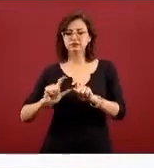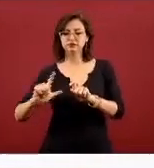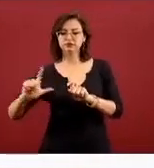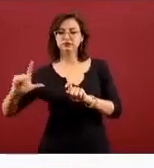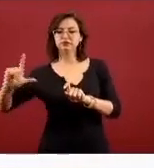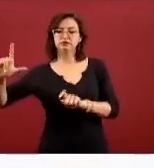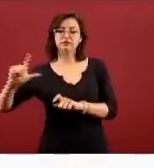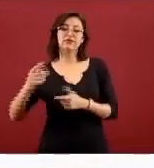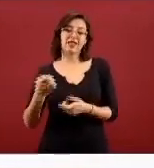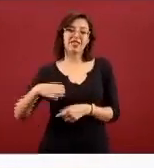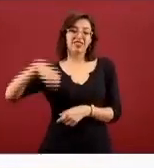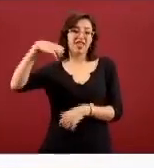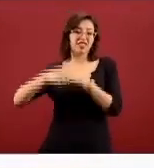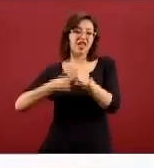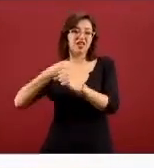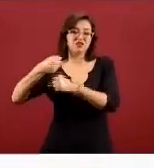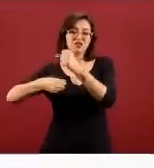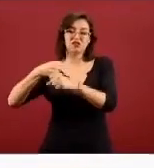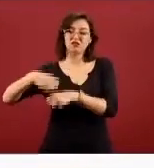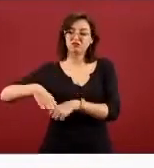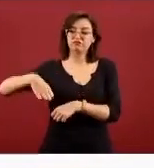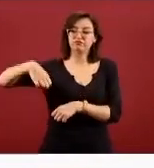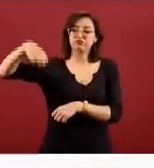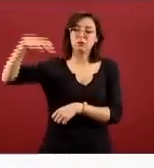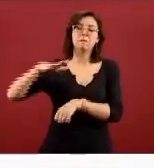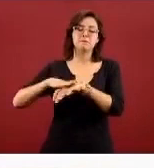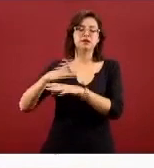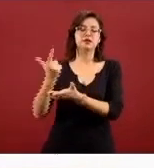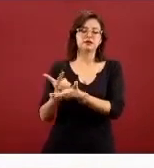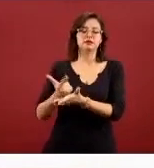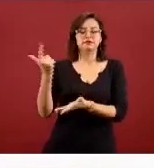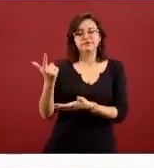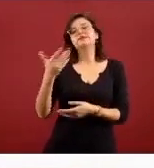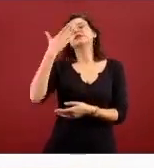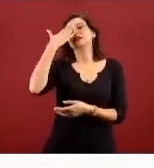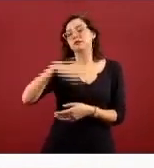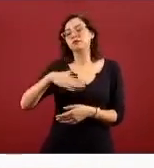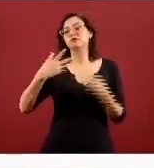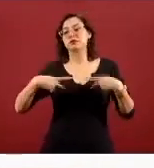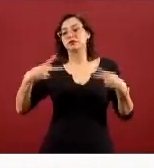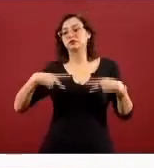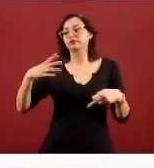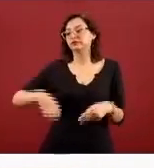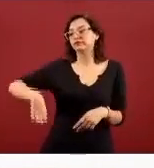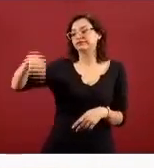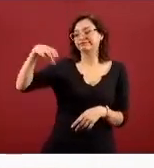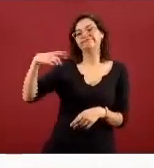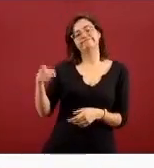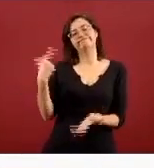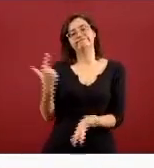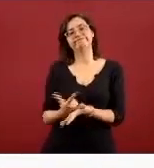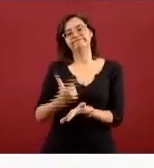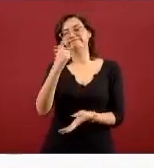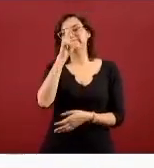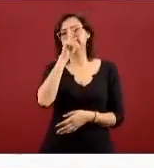la edad se va incrementando. Ya sabíamos que la edad es un factor, se considera como un factor de riesgo